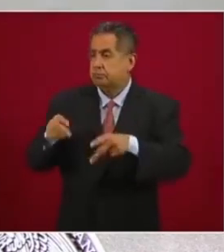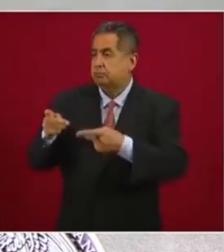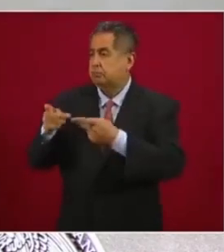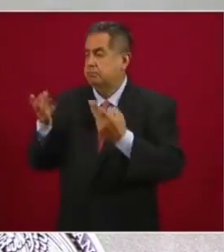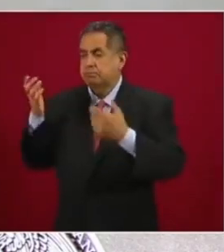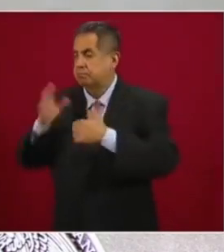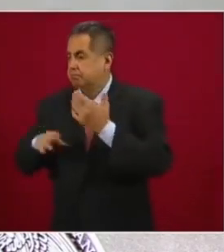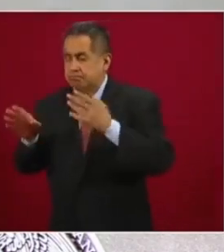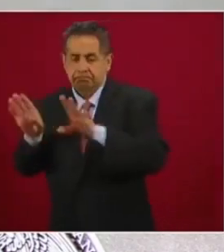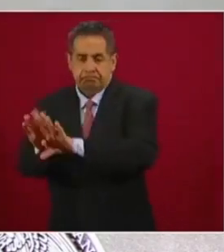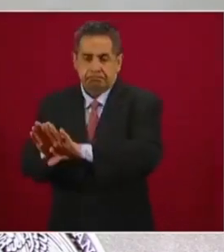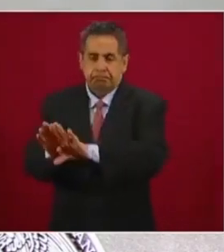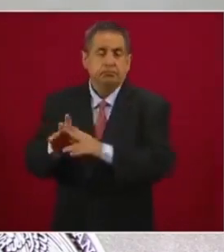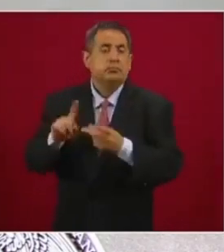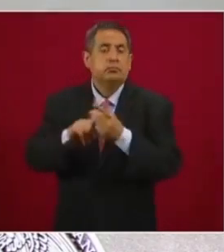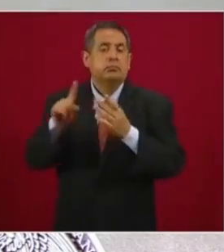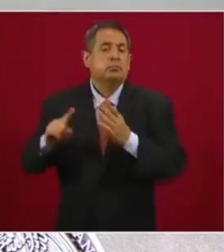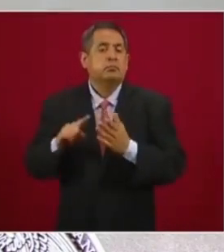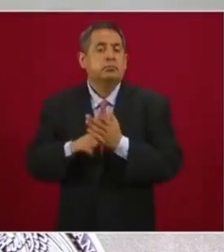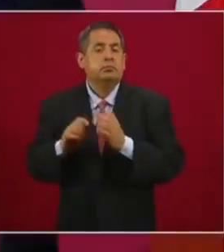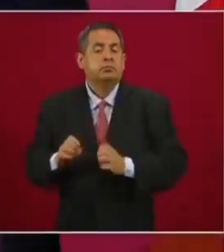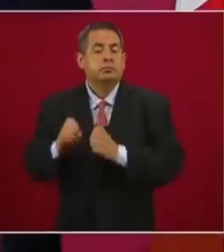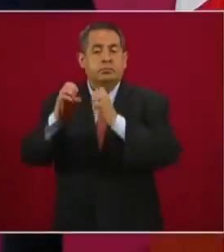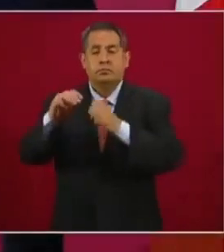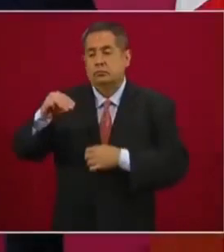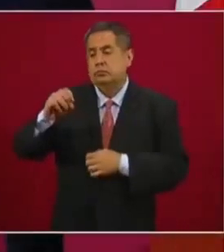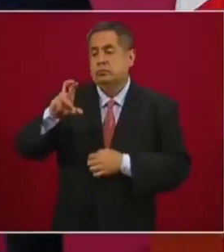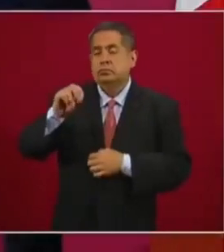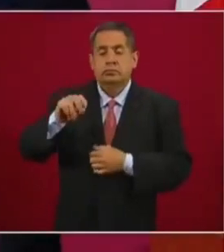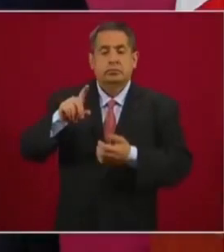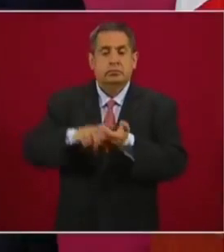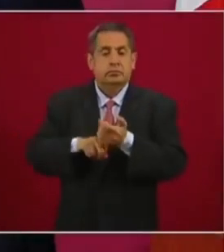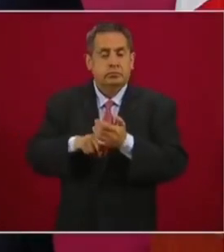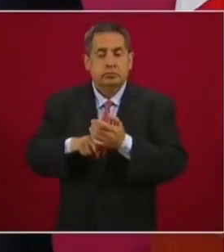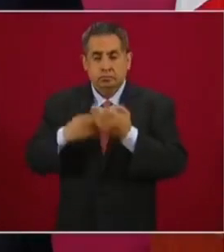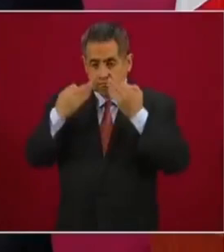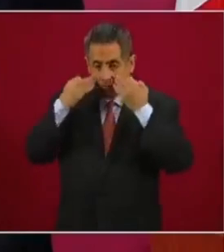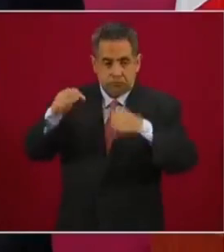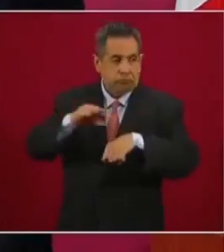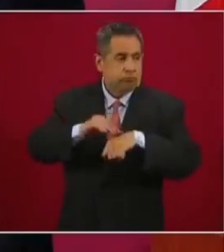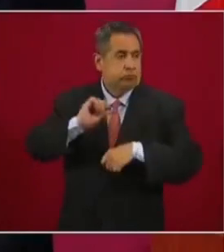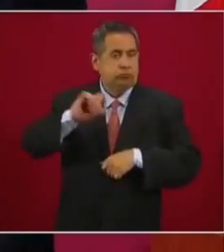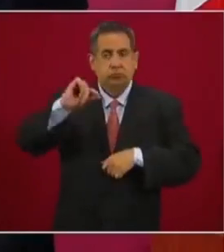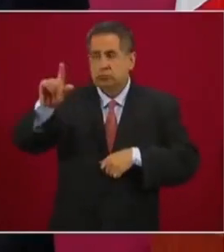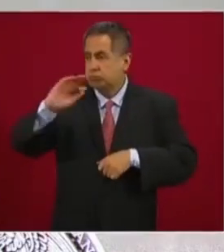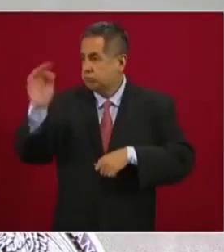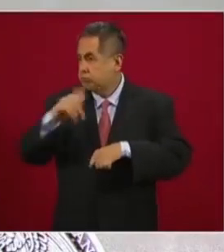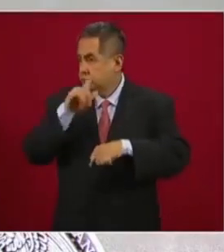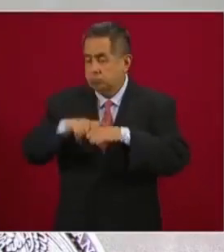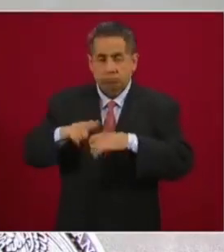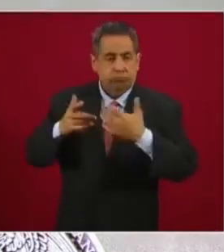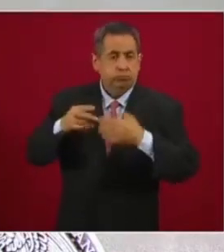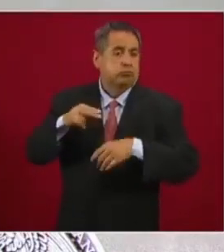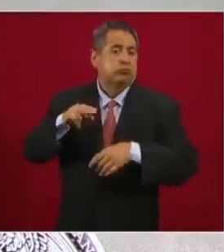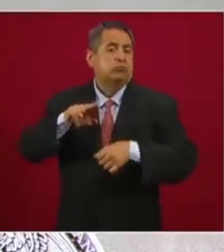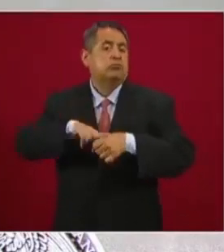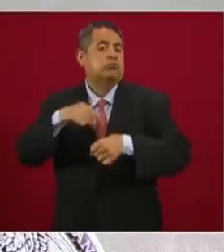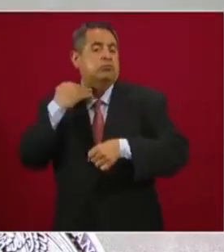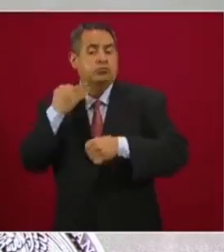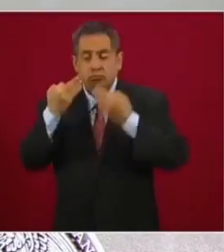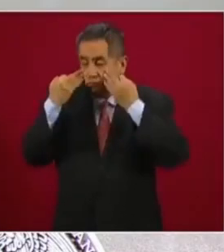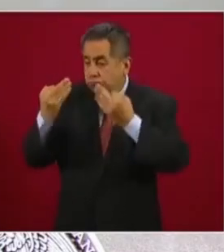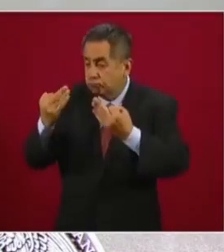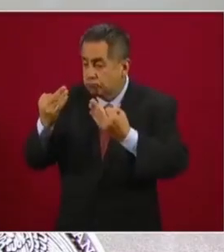de cachitos en el edificio El Moro de Lotenal, en presencia de autoridades federales y del notario público, que